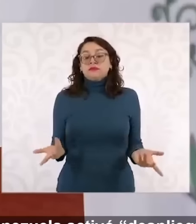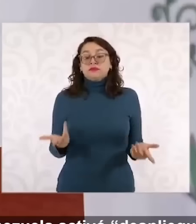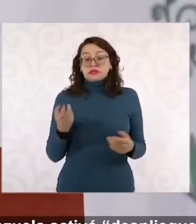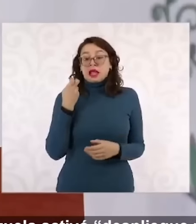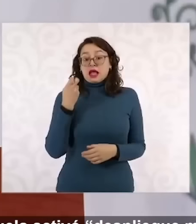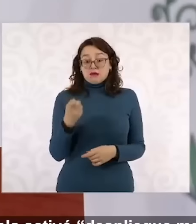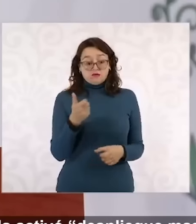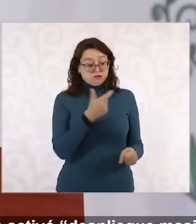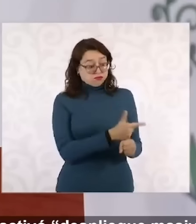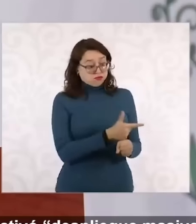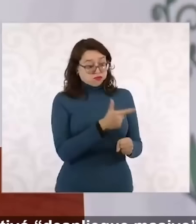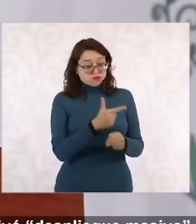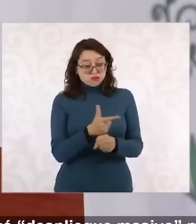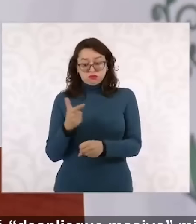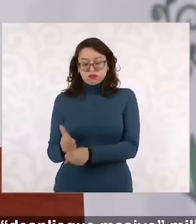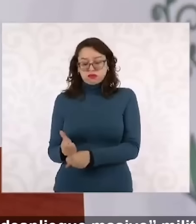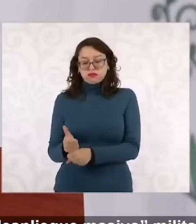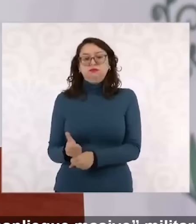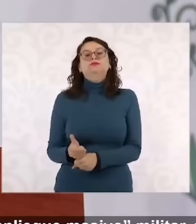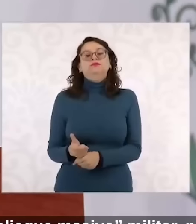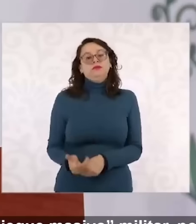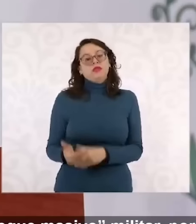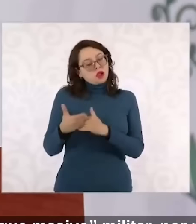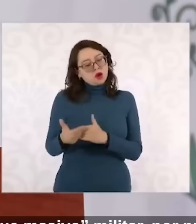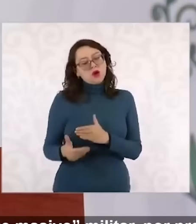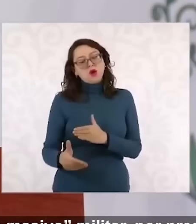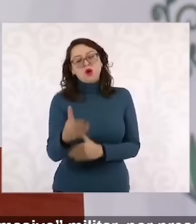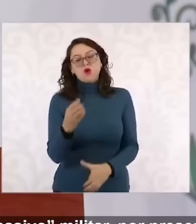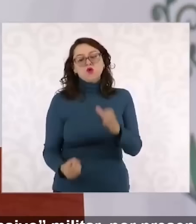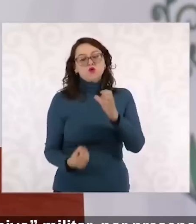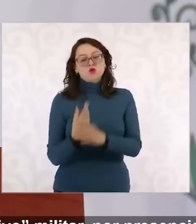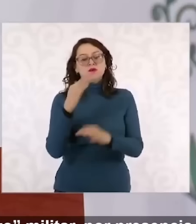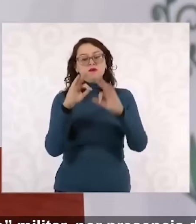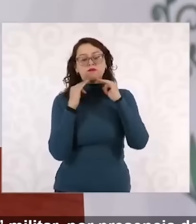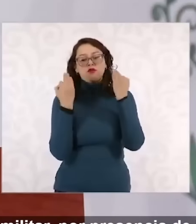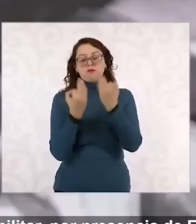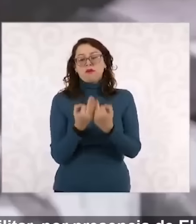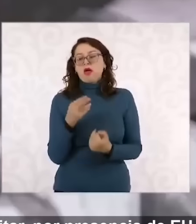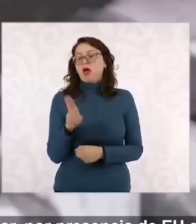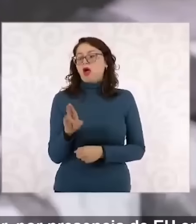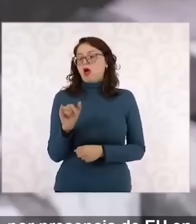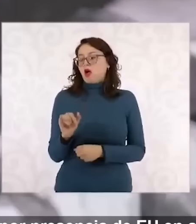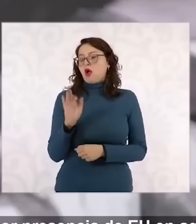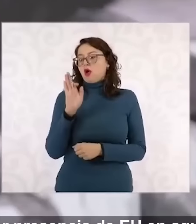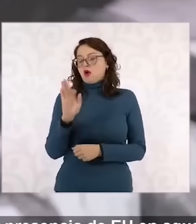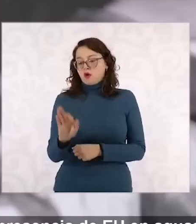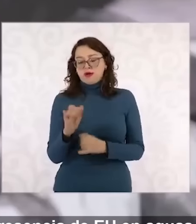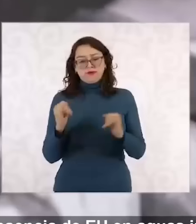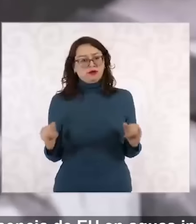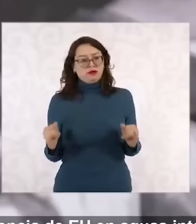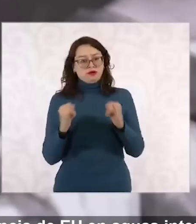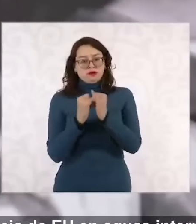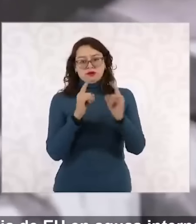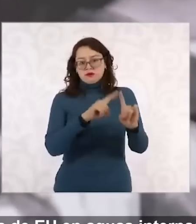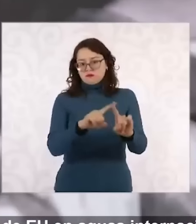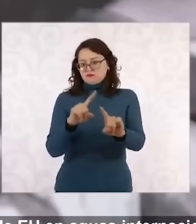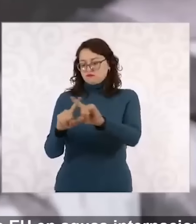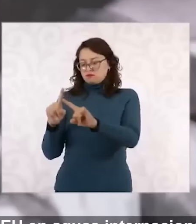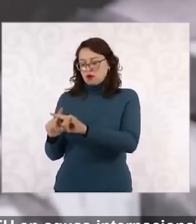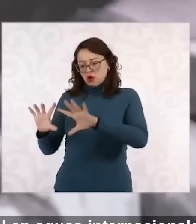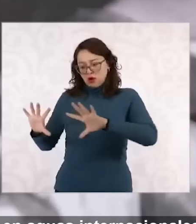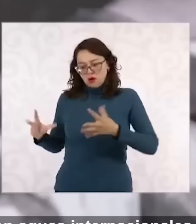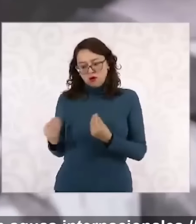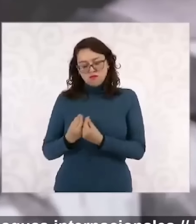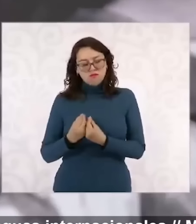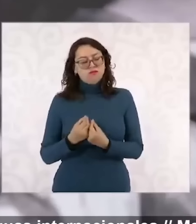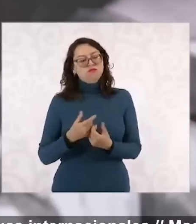hallazgos, inicia una nueva etapa de prevención. La Unidad de Inteligencia Financiera, junto con las dependencias aquí presentes, desarrollarán mecanismos